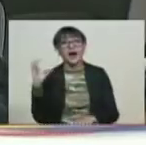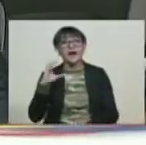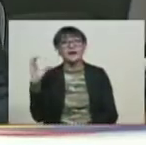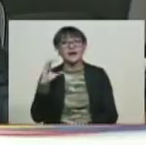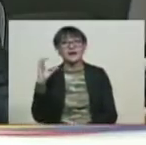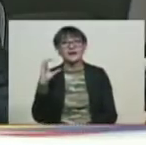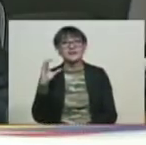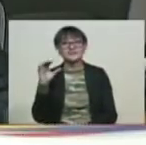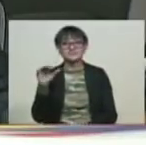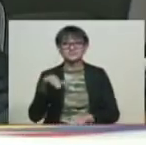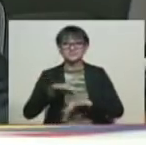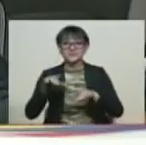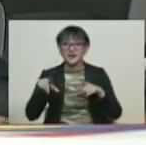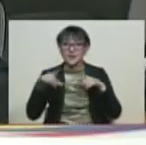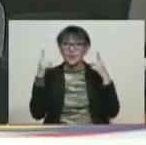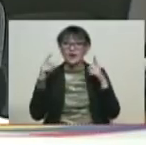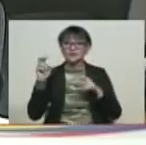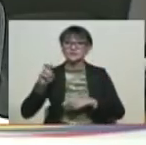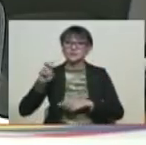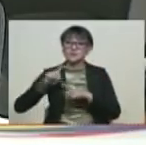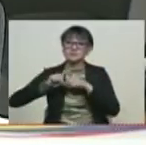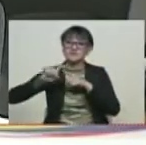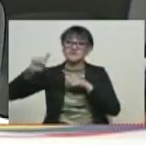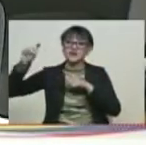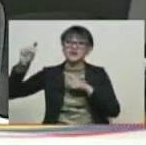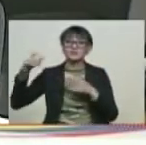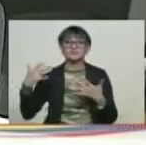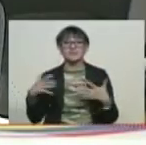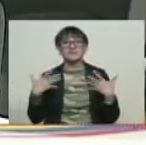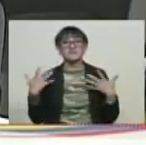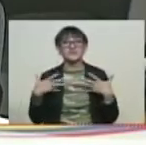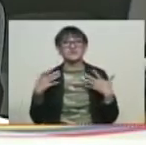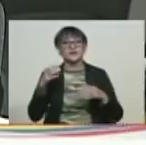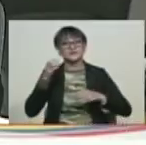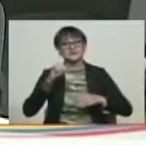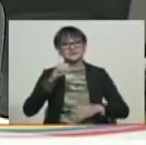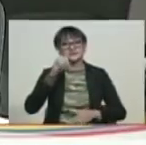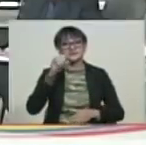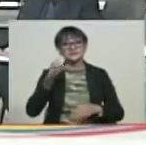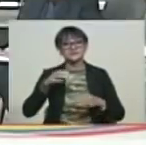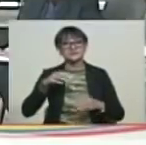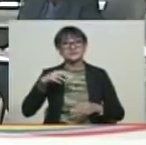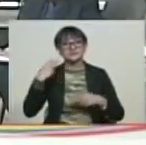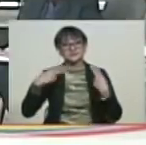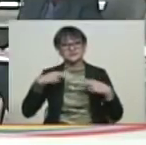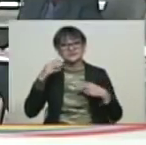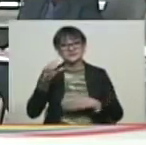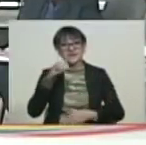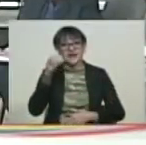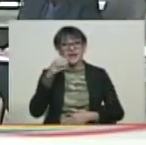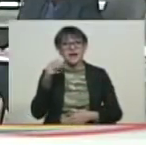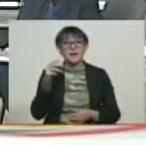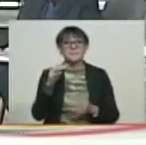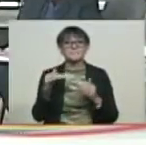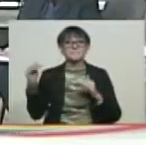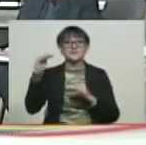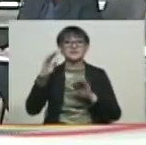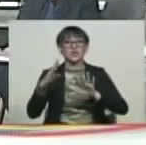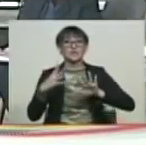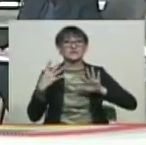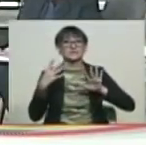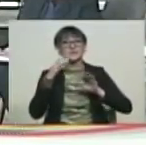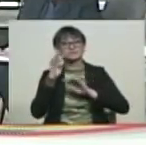Caracas. Sube por su teleférico y después viene a disfrutar una cena en el piso 19, allí donde se